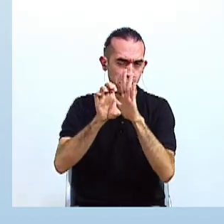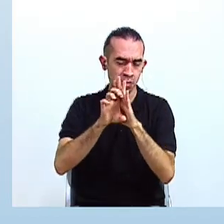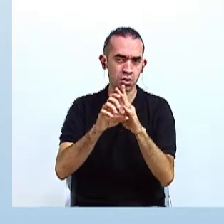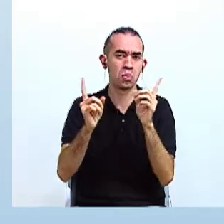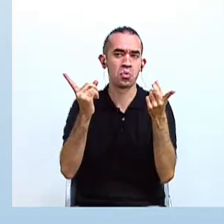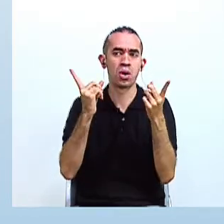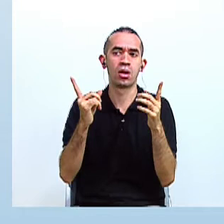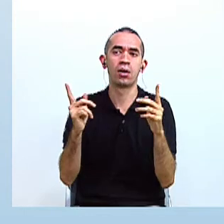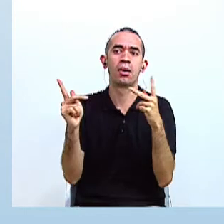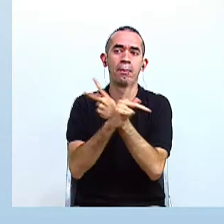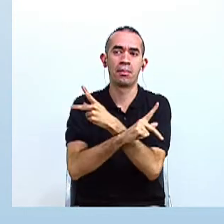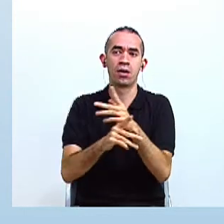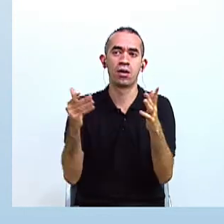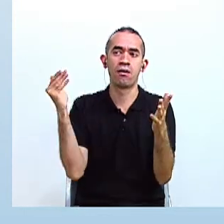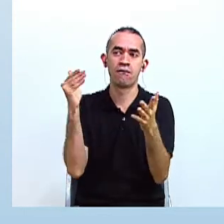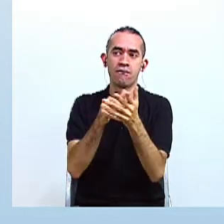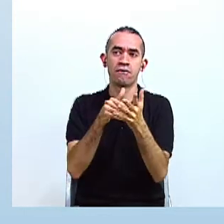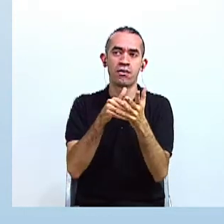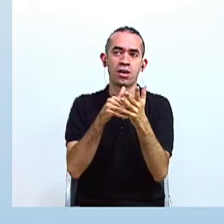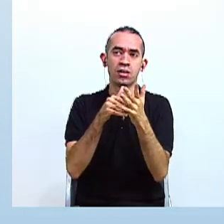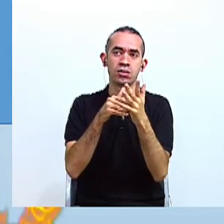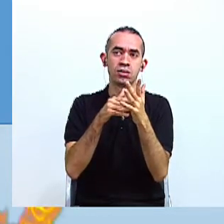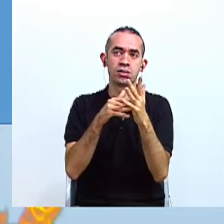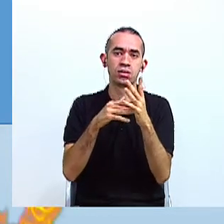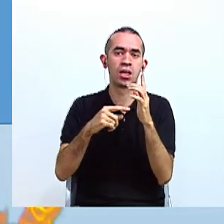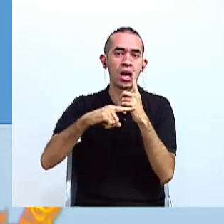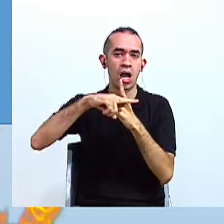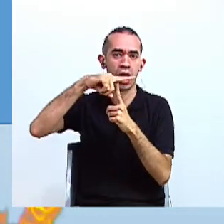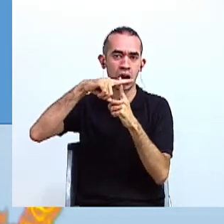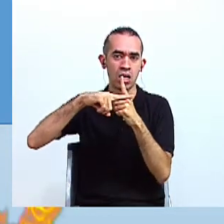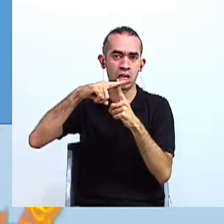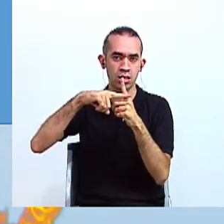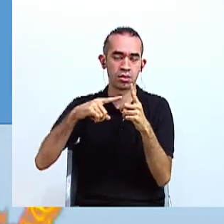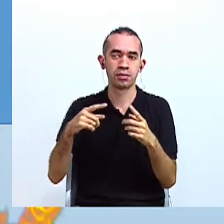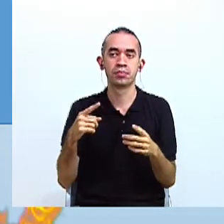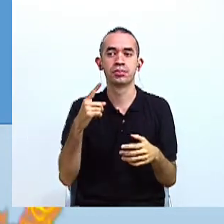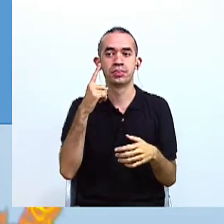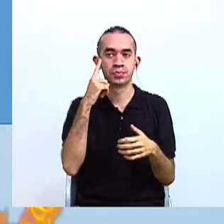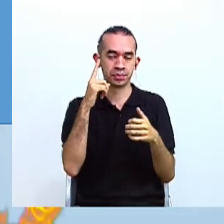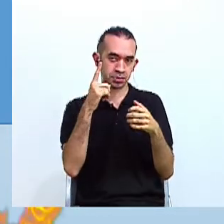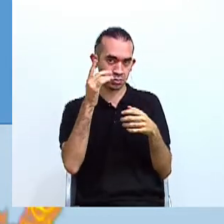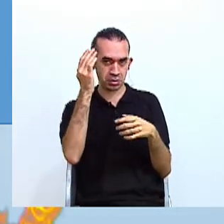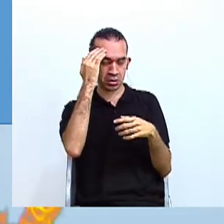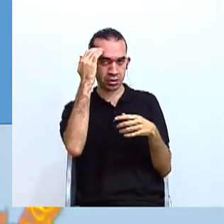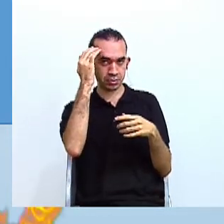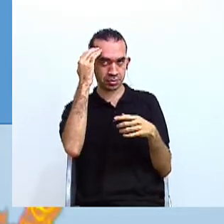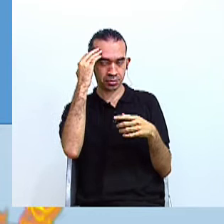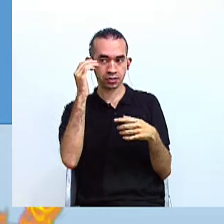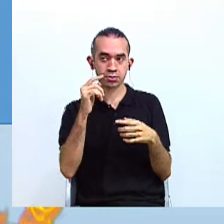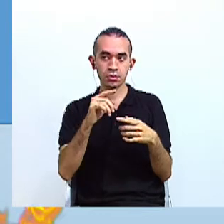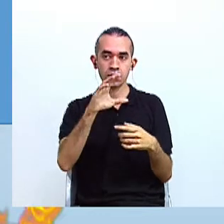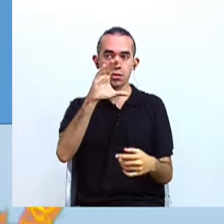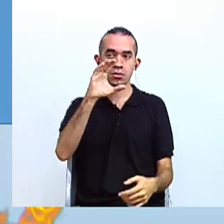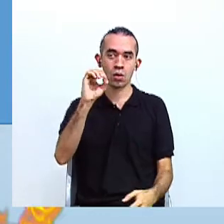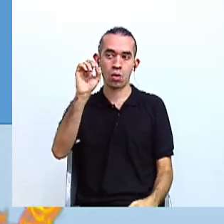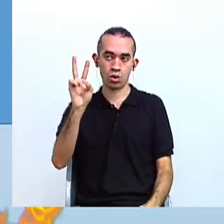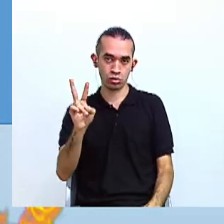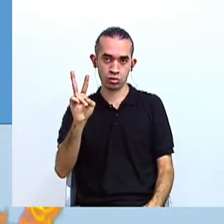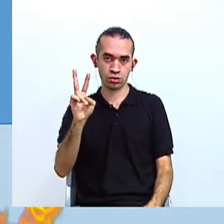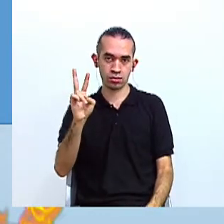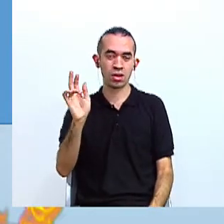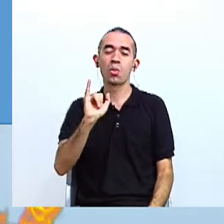la atmósfera y aceleran el efecto invernadero? Bueno, en primer lugar, vamos a colocar al dióxido de